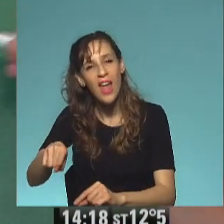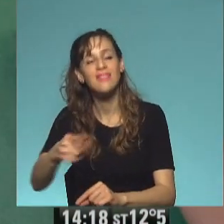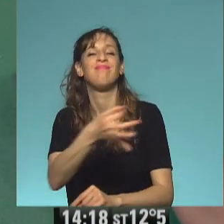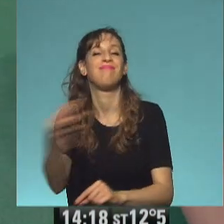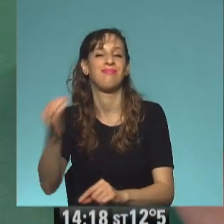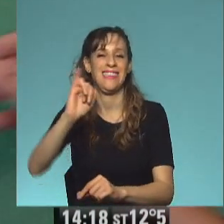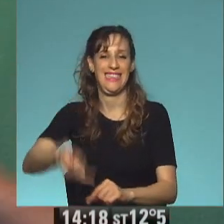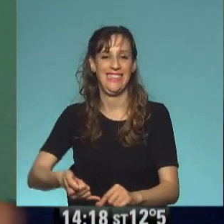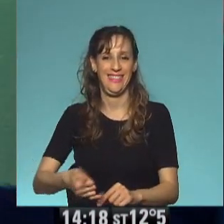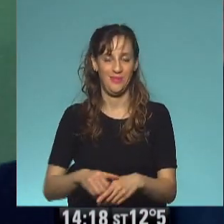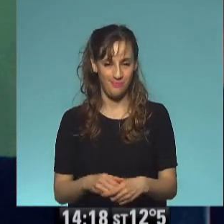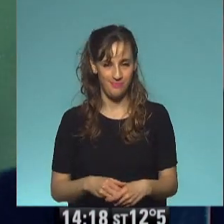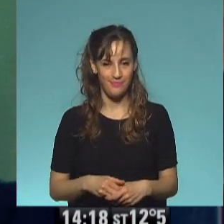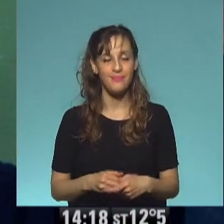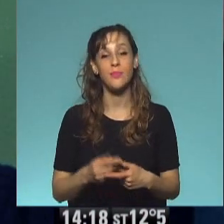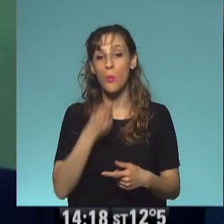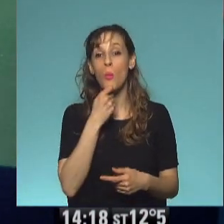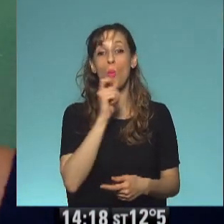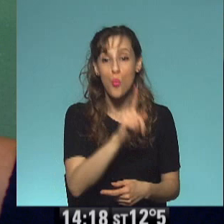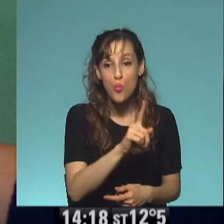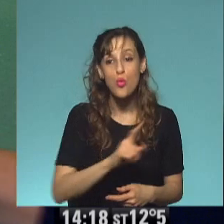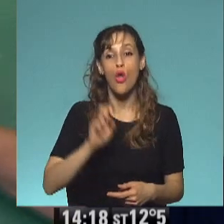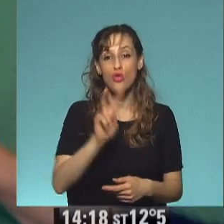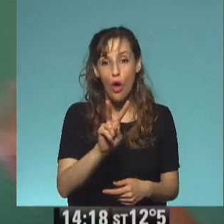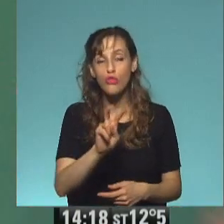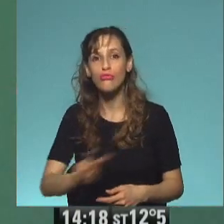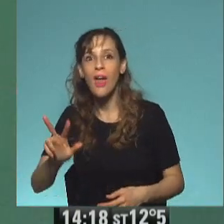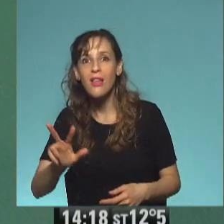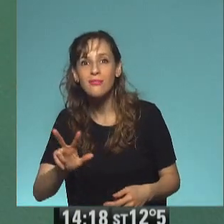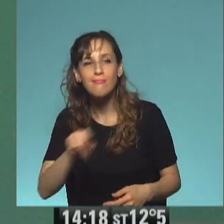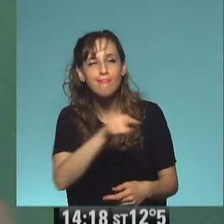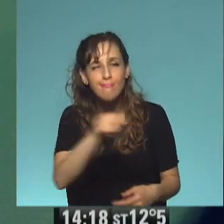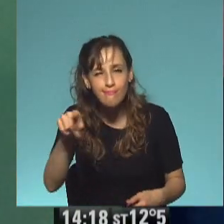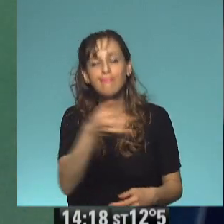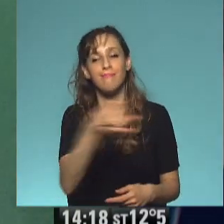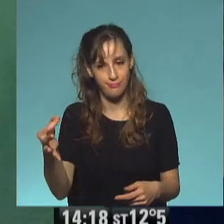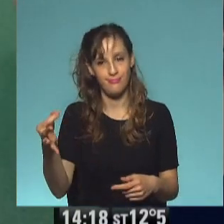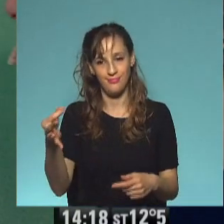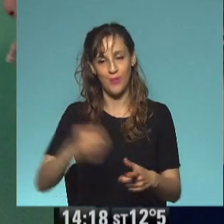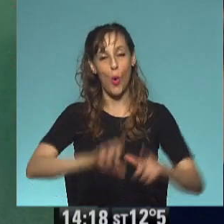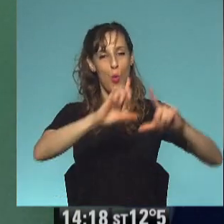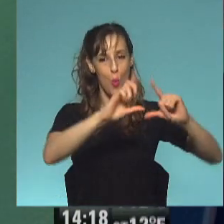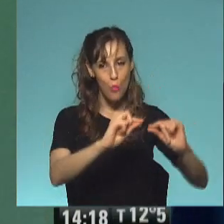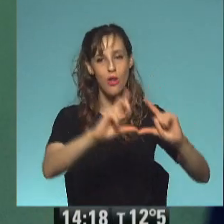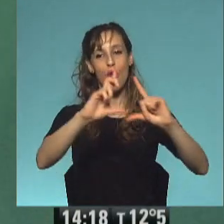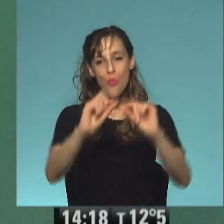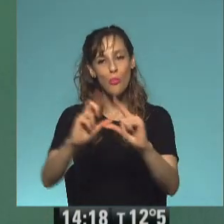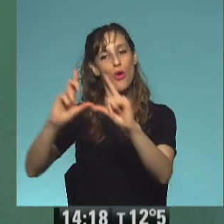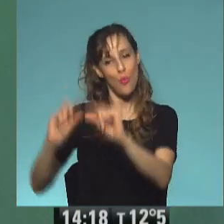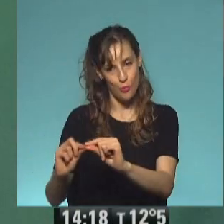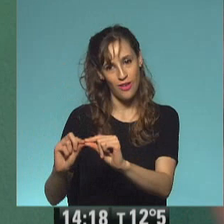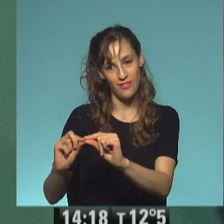los números que escribí. 1, 2, 3. ¿No? Y entonces acá está ese